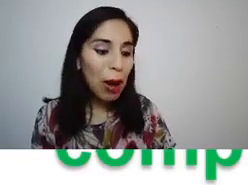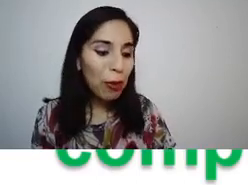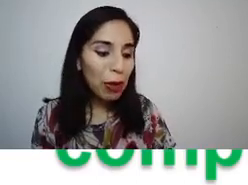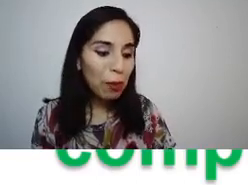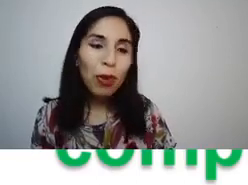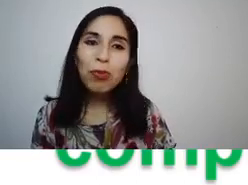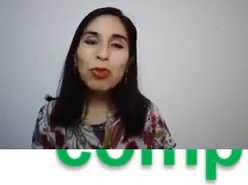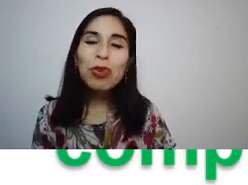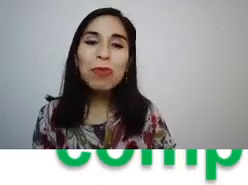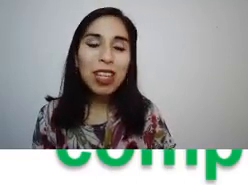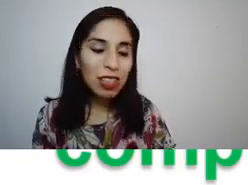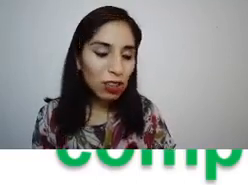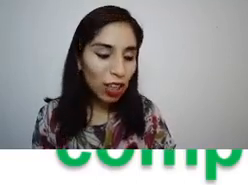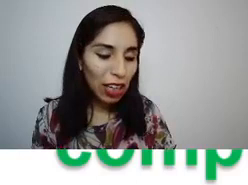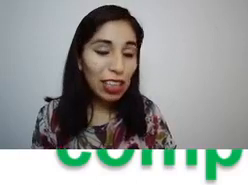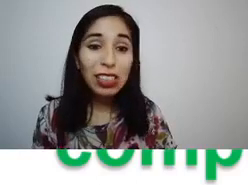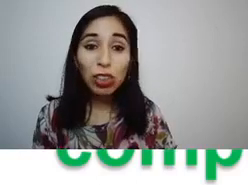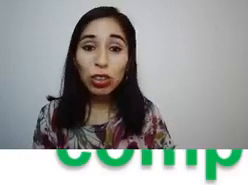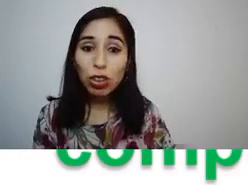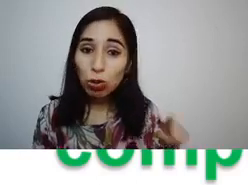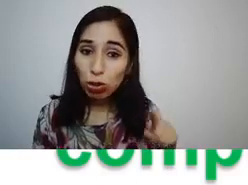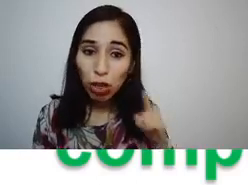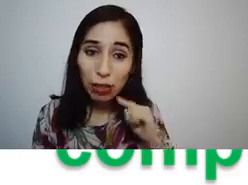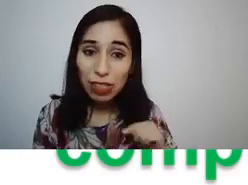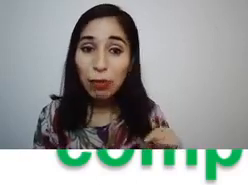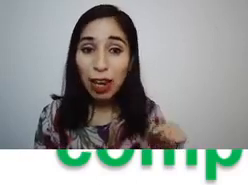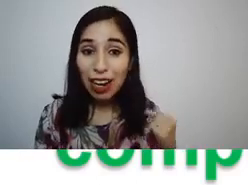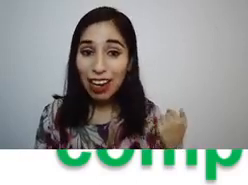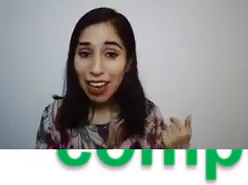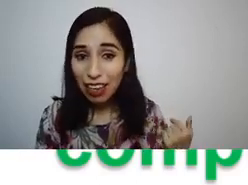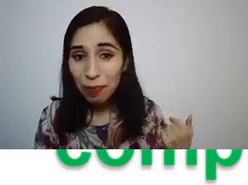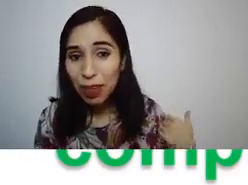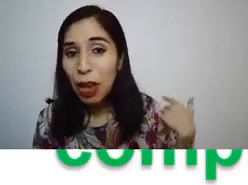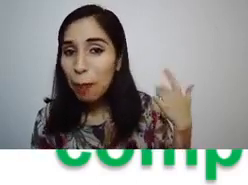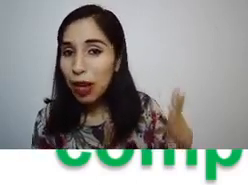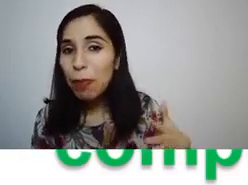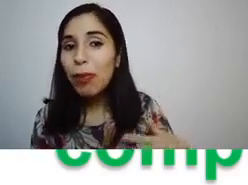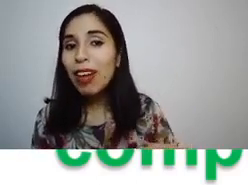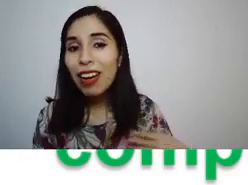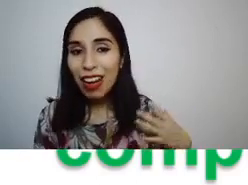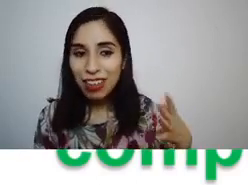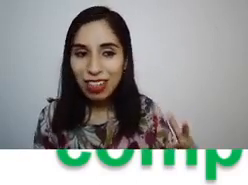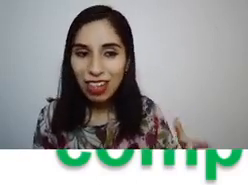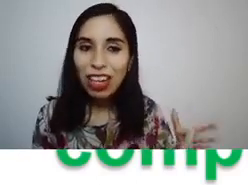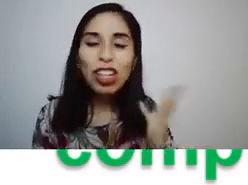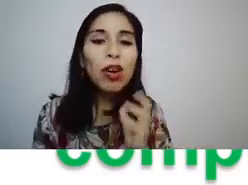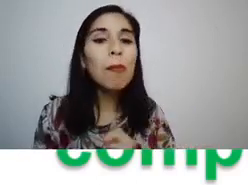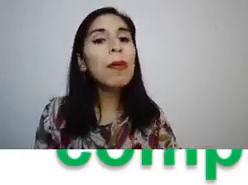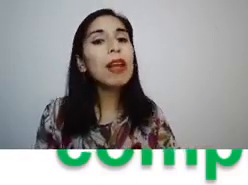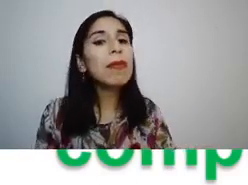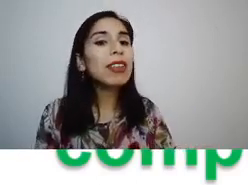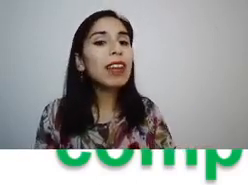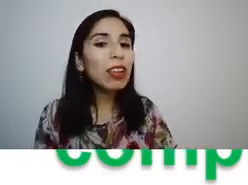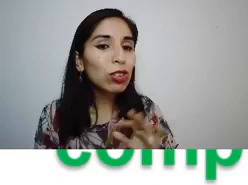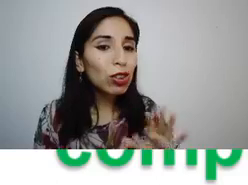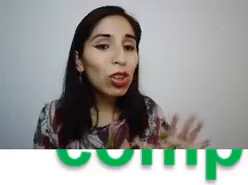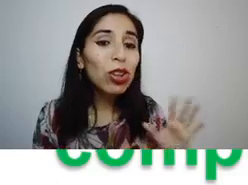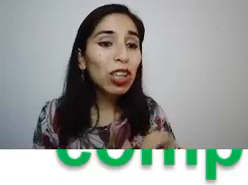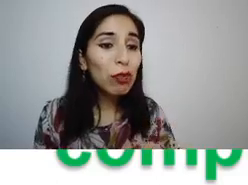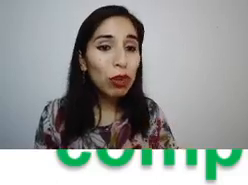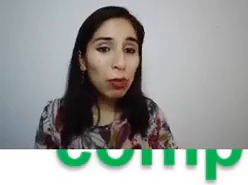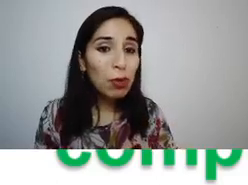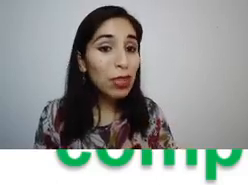luego en power point muy bien señora claris entonces usted va a ser mi aliada para poder enseñar y complementar